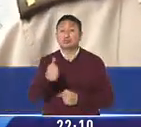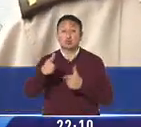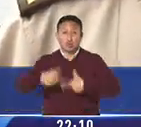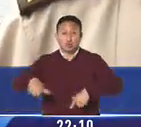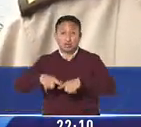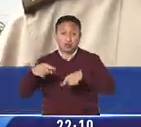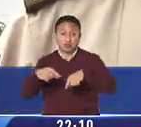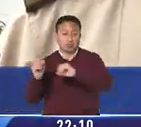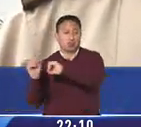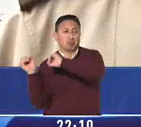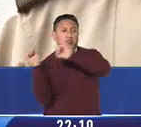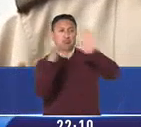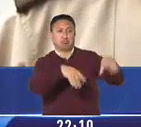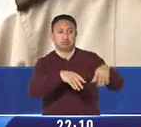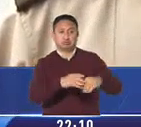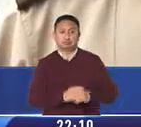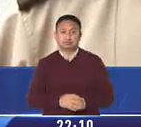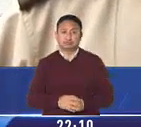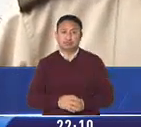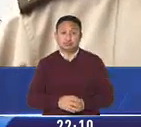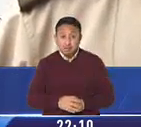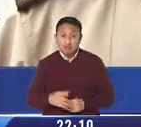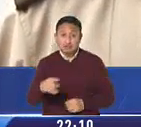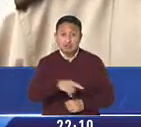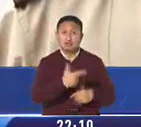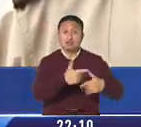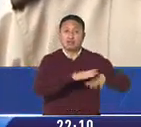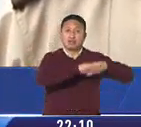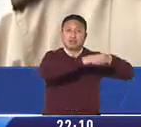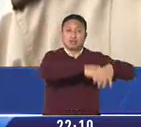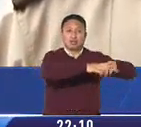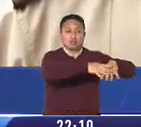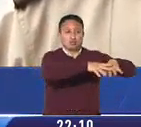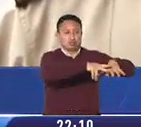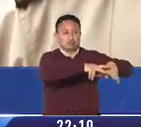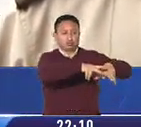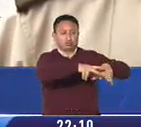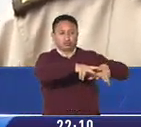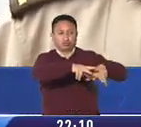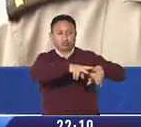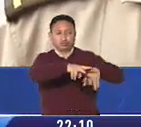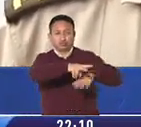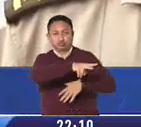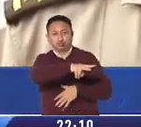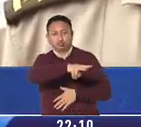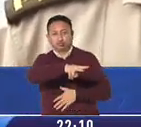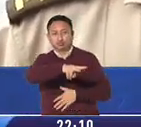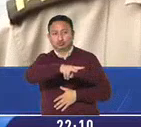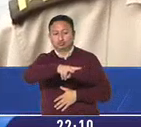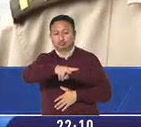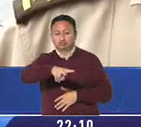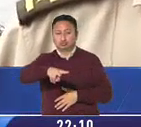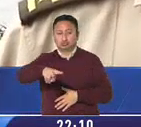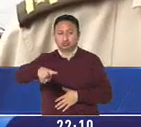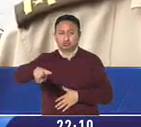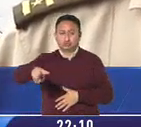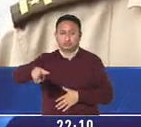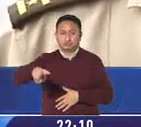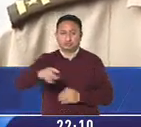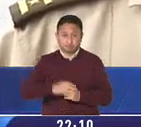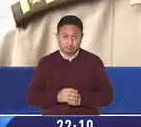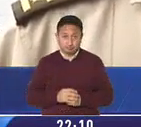aguas de alta mar y lógicamente fue arrastrado por el caudal hasta este lugar, porque